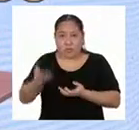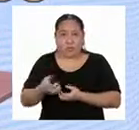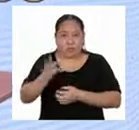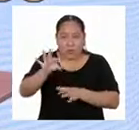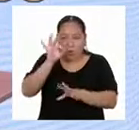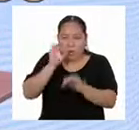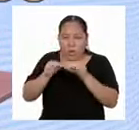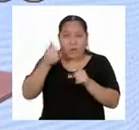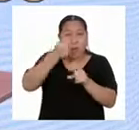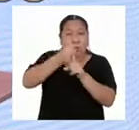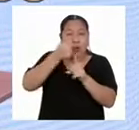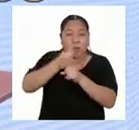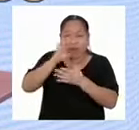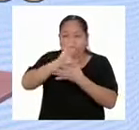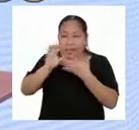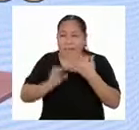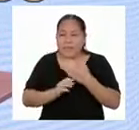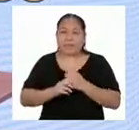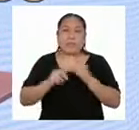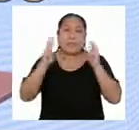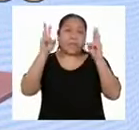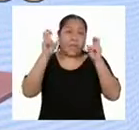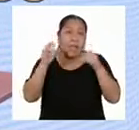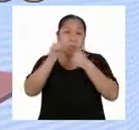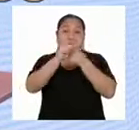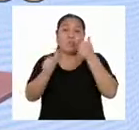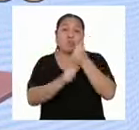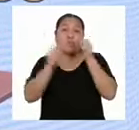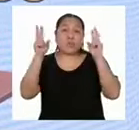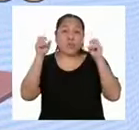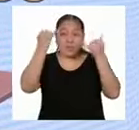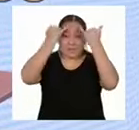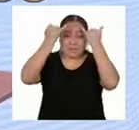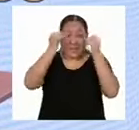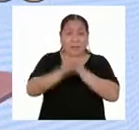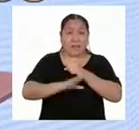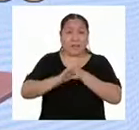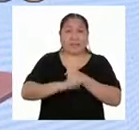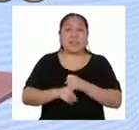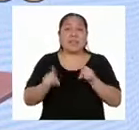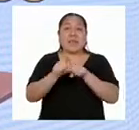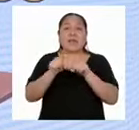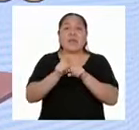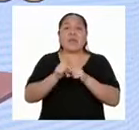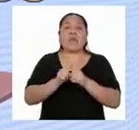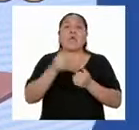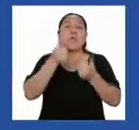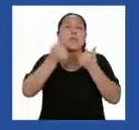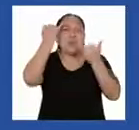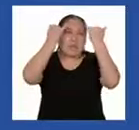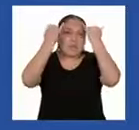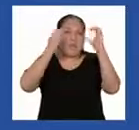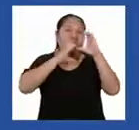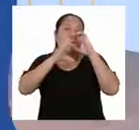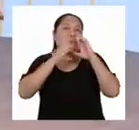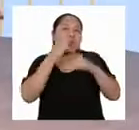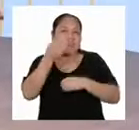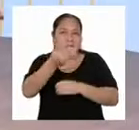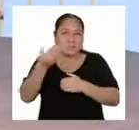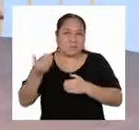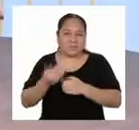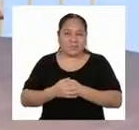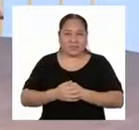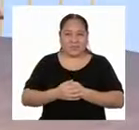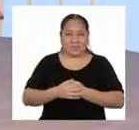mismo sus características, tema, subtema e ideas principales, así como la intención comunicativa que hay detrás.